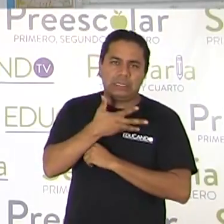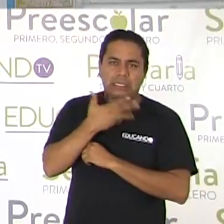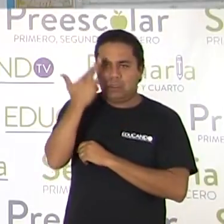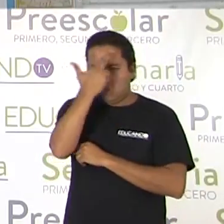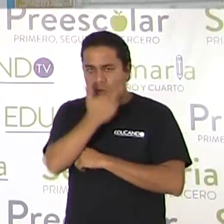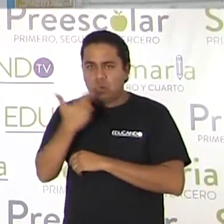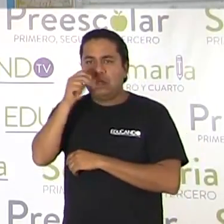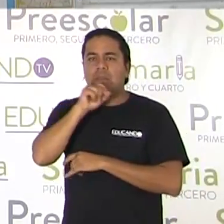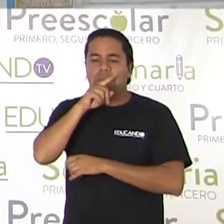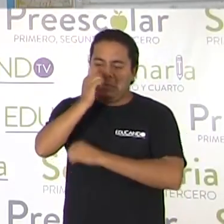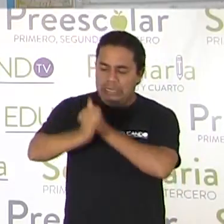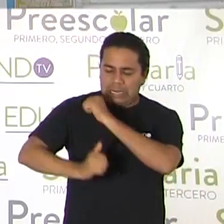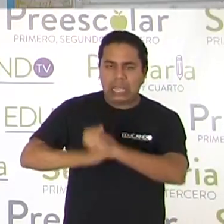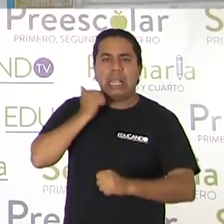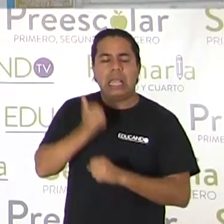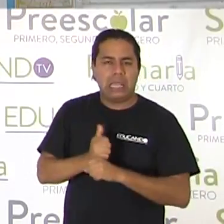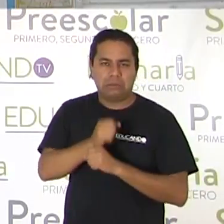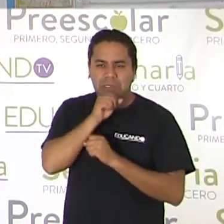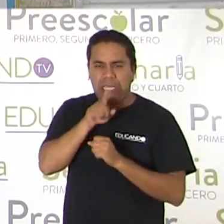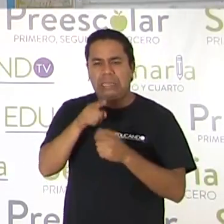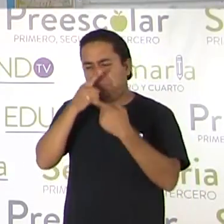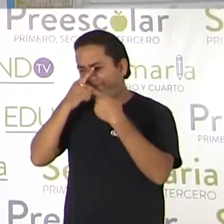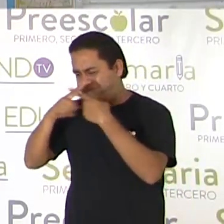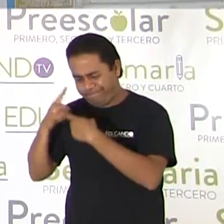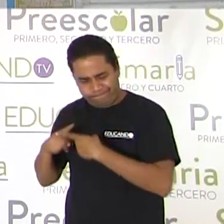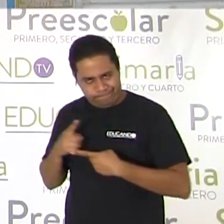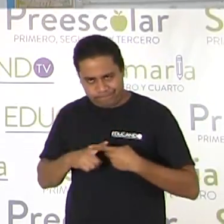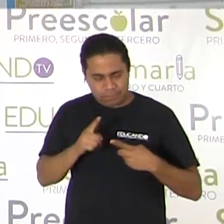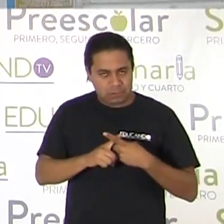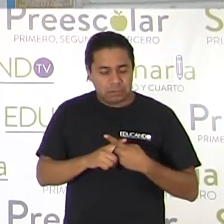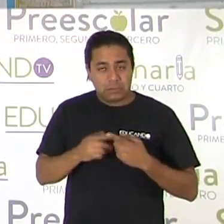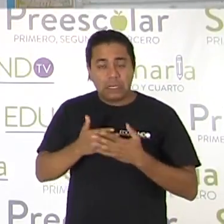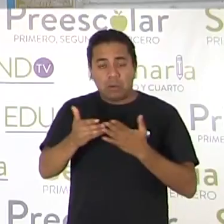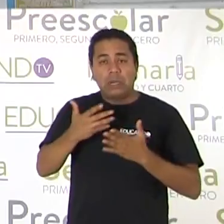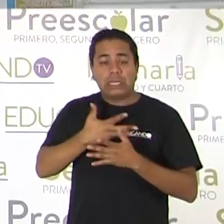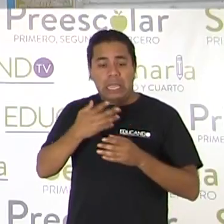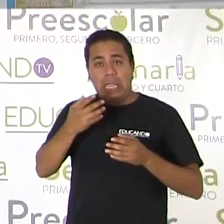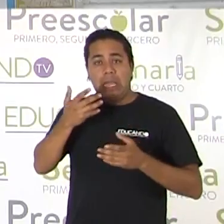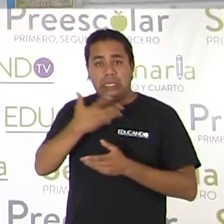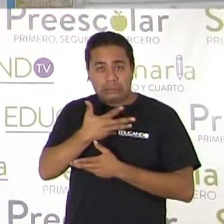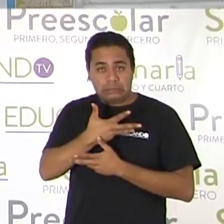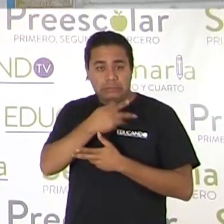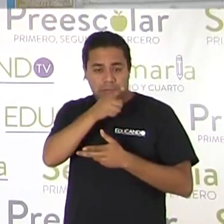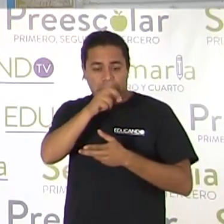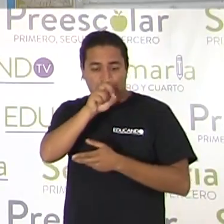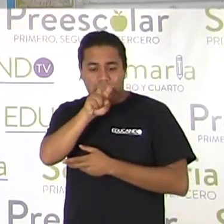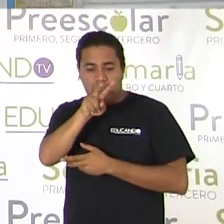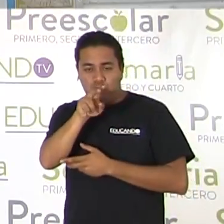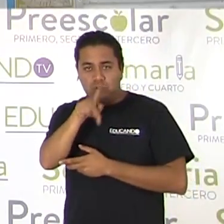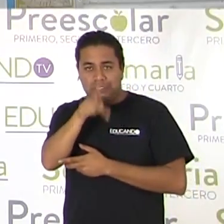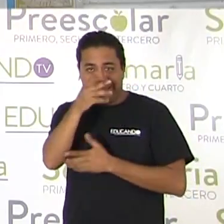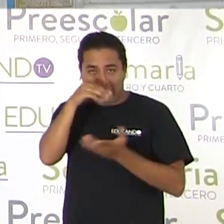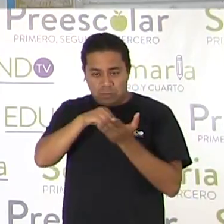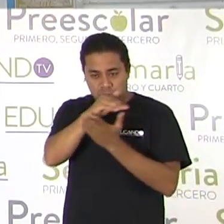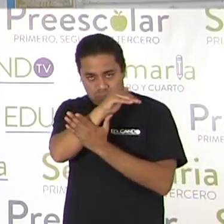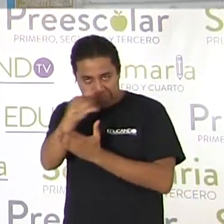año. Bueno, una vez que ya tenemos esto y que sabemos que son 32 kilómetros y medio, ya